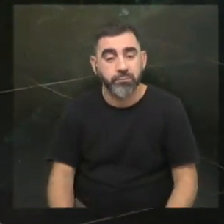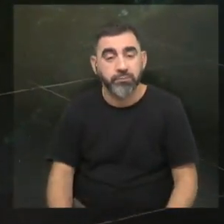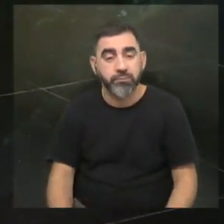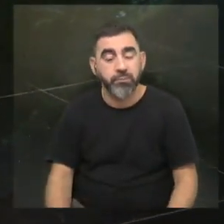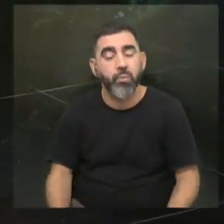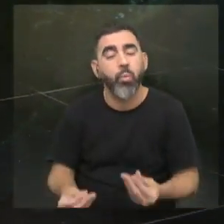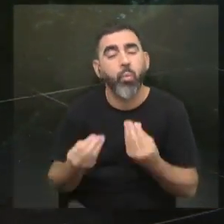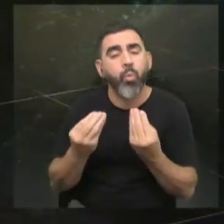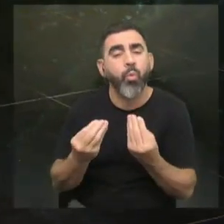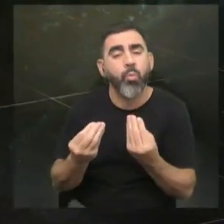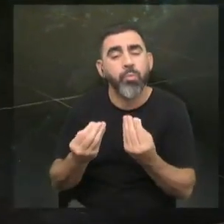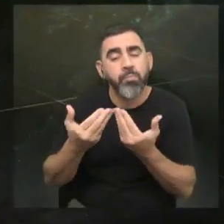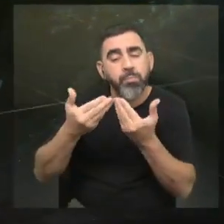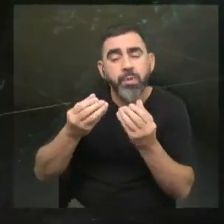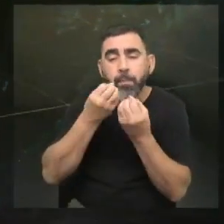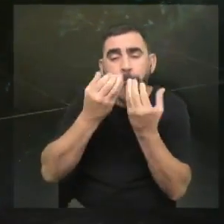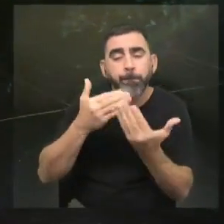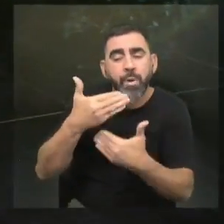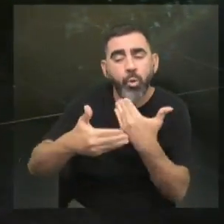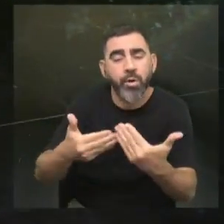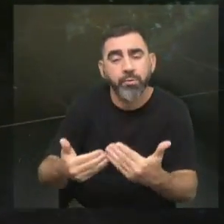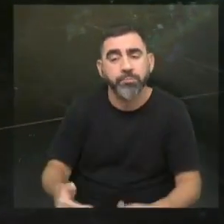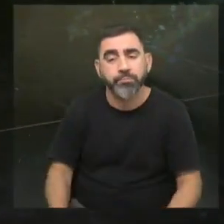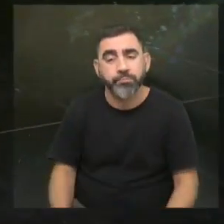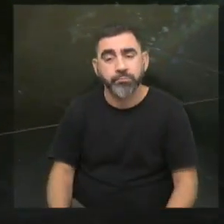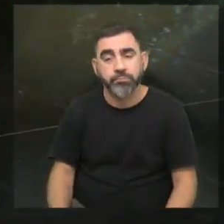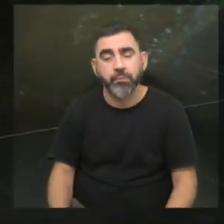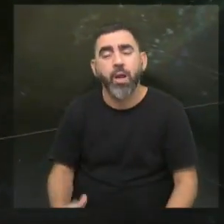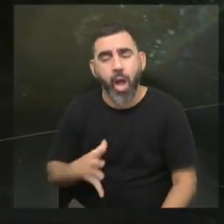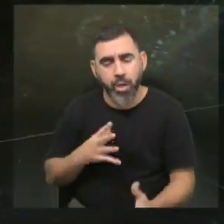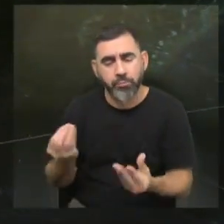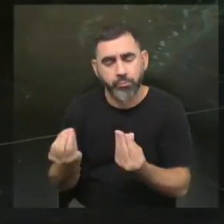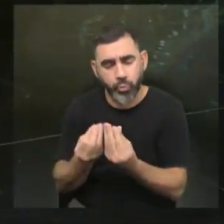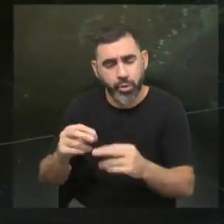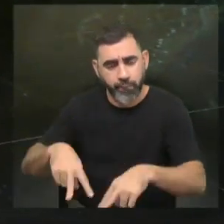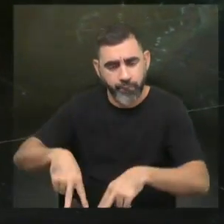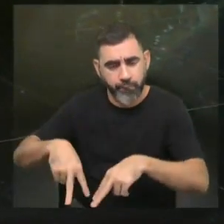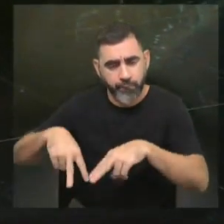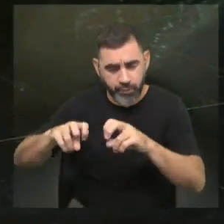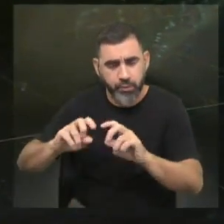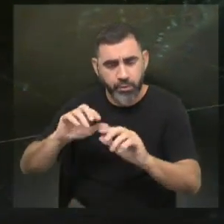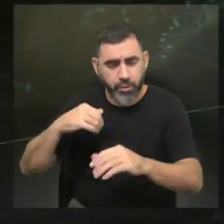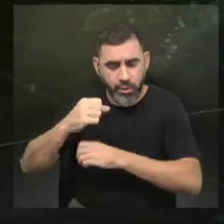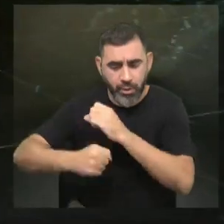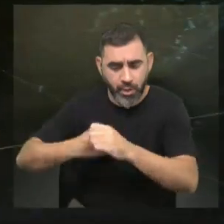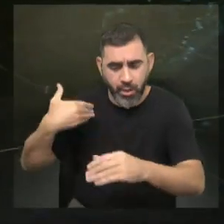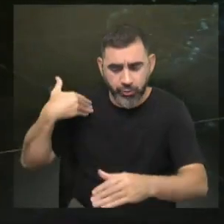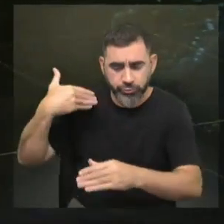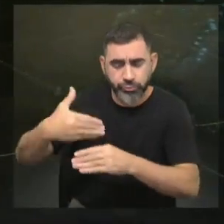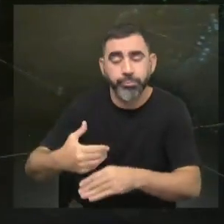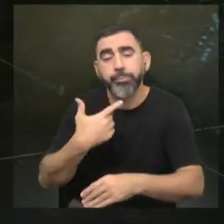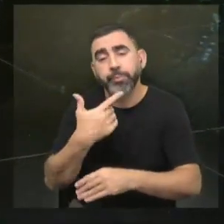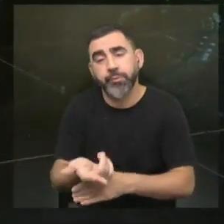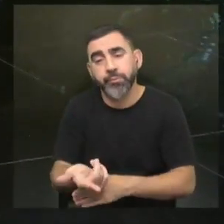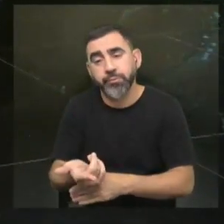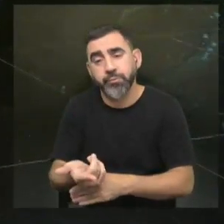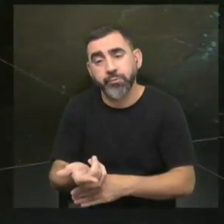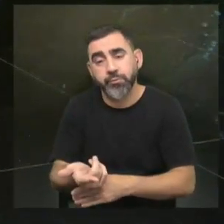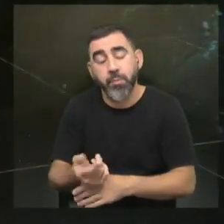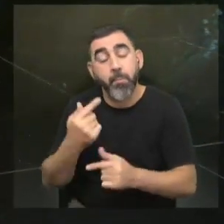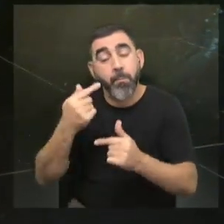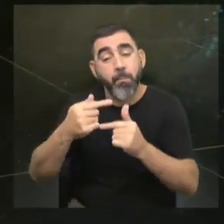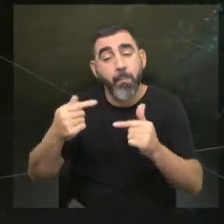no sospecharía que tienen fibra de carbono. Los championes. Existen championes que básicamente lo que tienen son fibras de carbono